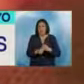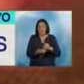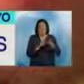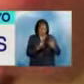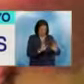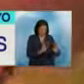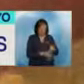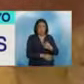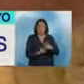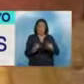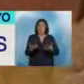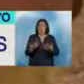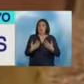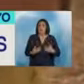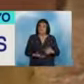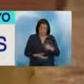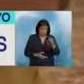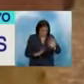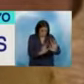pero